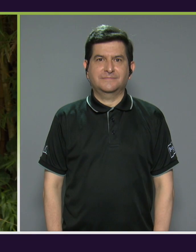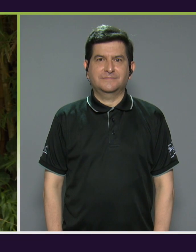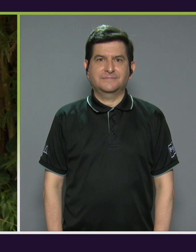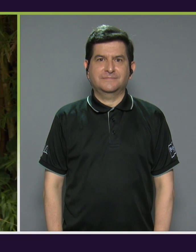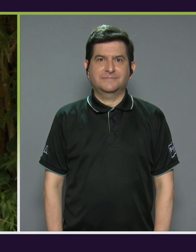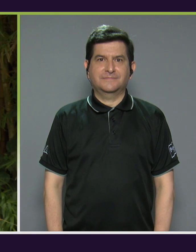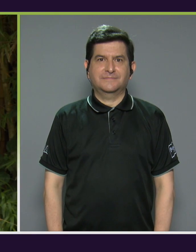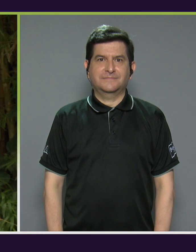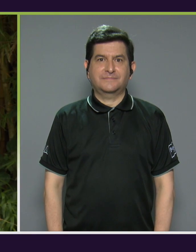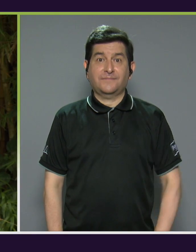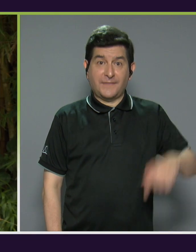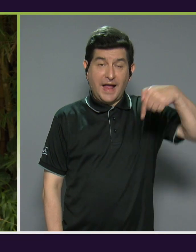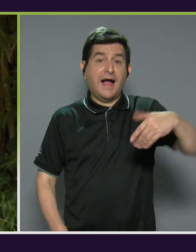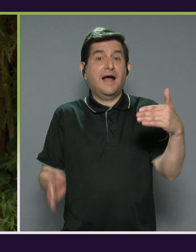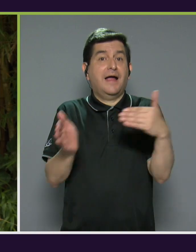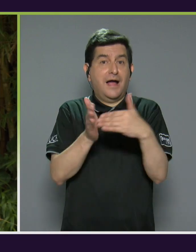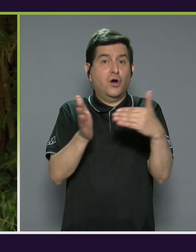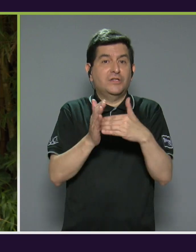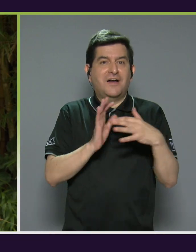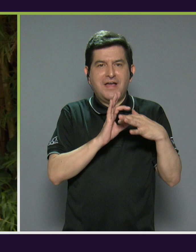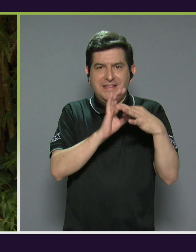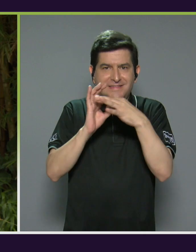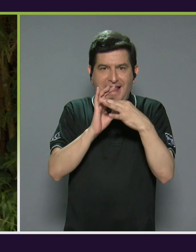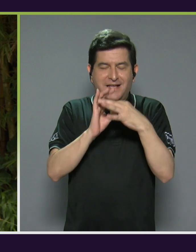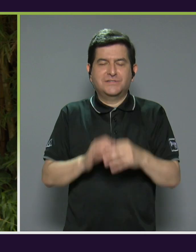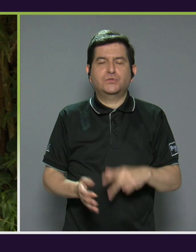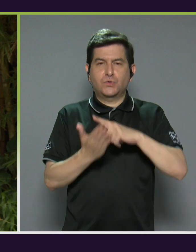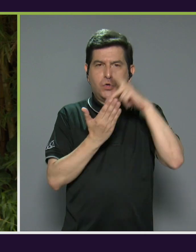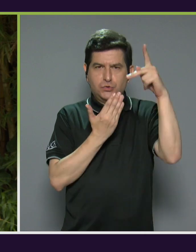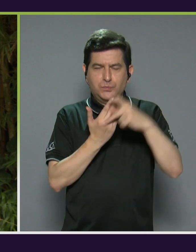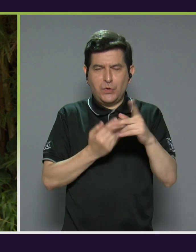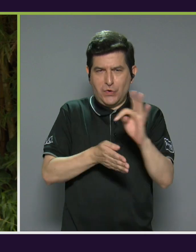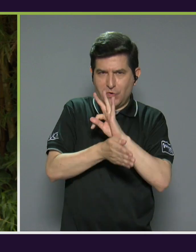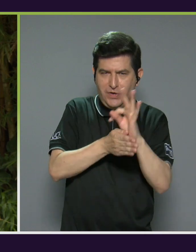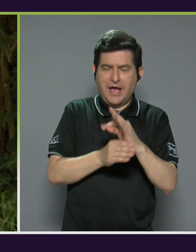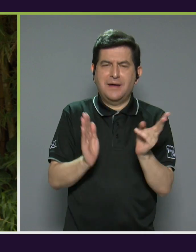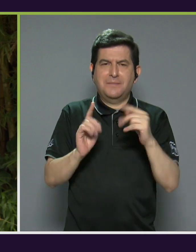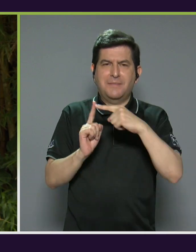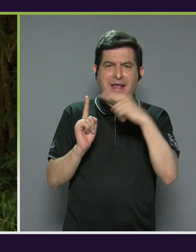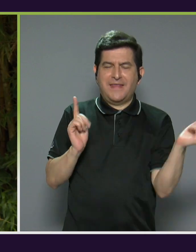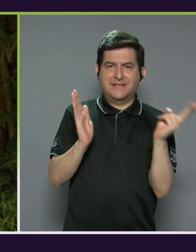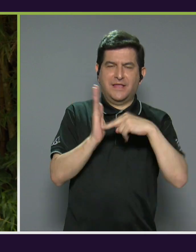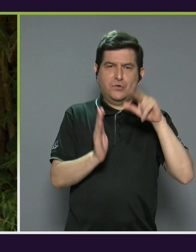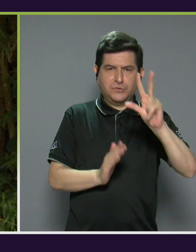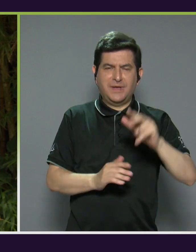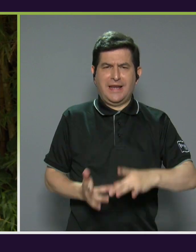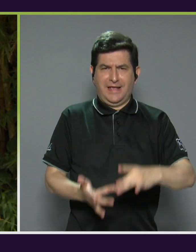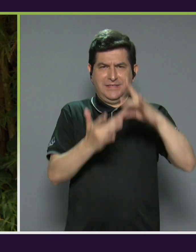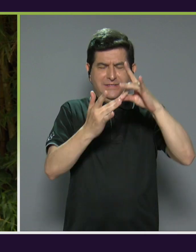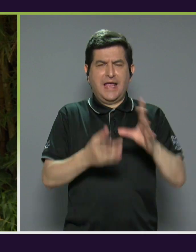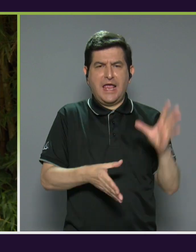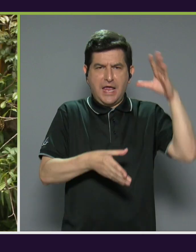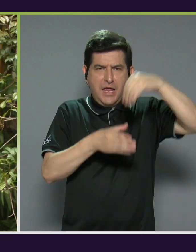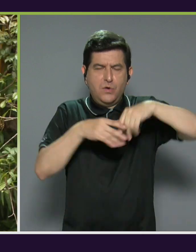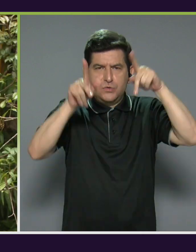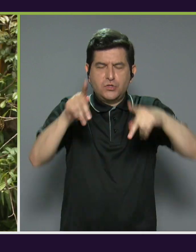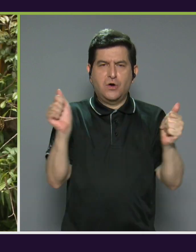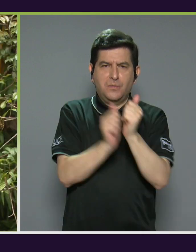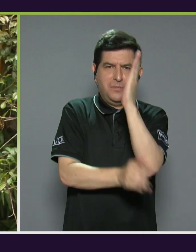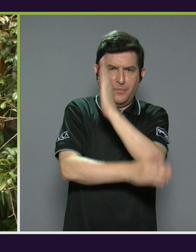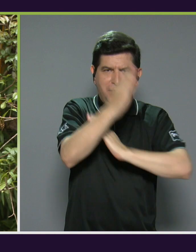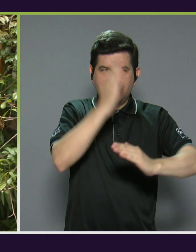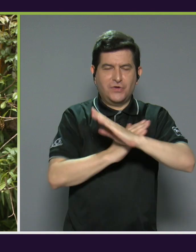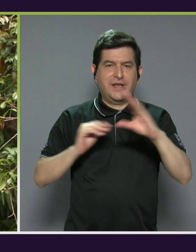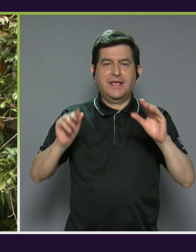Estamos de vuelta en Nexos, en esta producción televisiva que desde 2003 se especializa en la inclusión de personas con discapacidad y personas